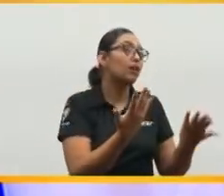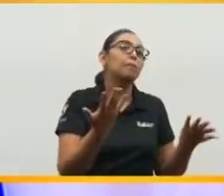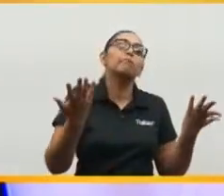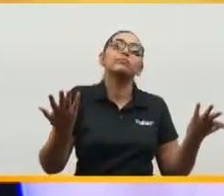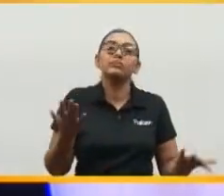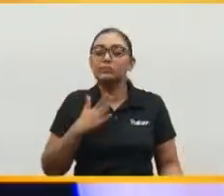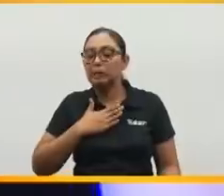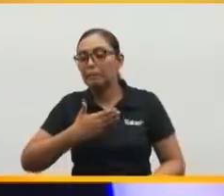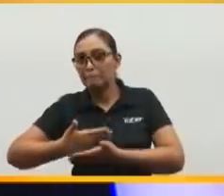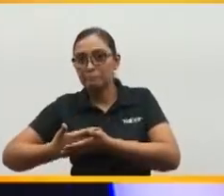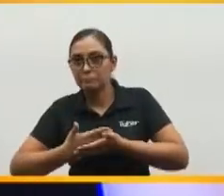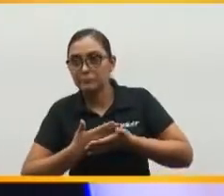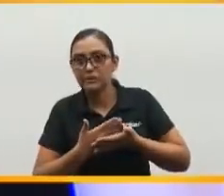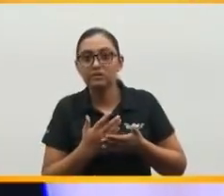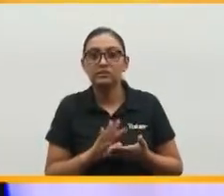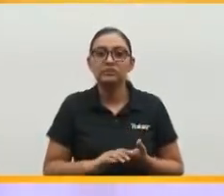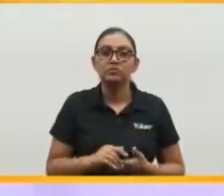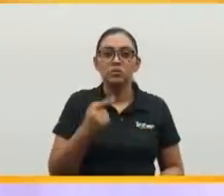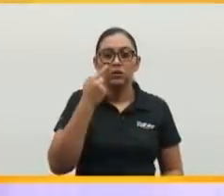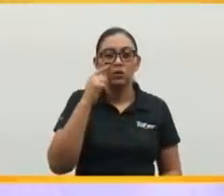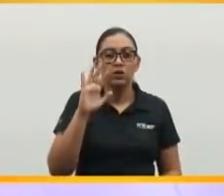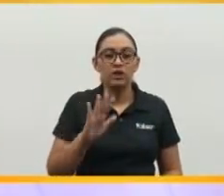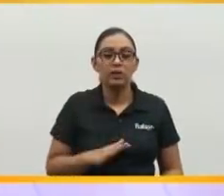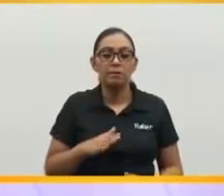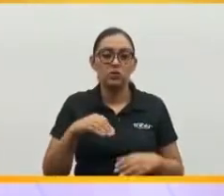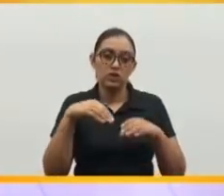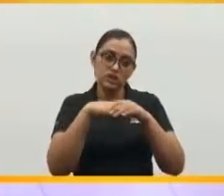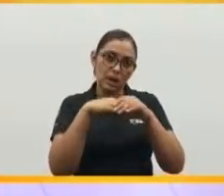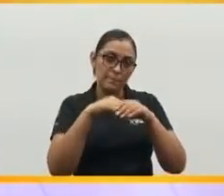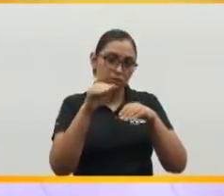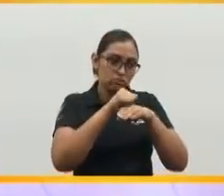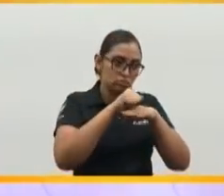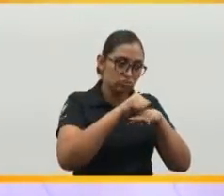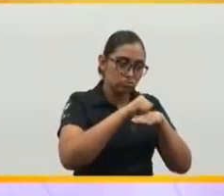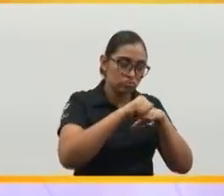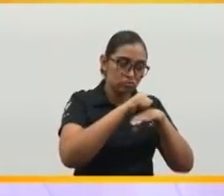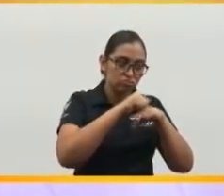Y de repente busco mi cepillo de zapatos porque los machos alfa lustramos los zapatos.